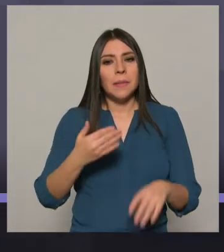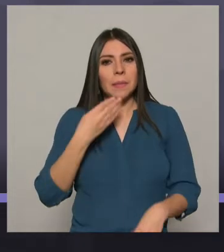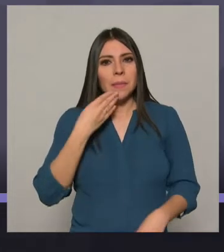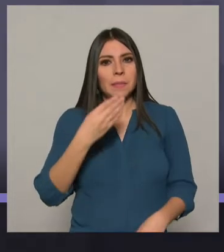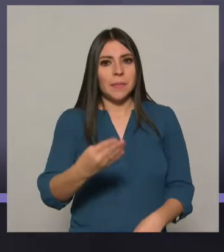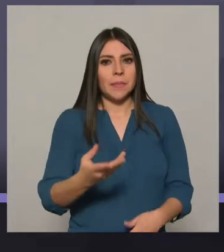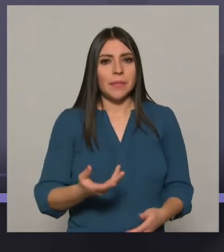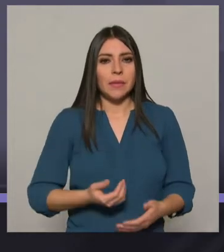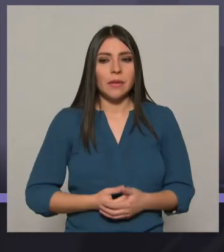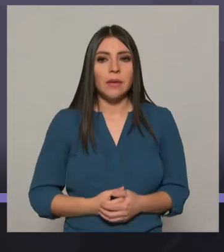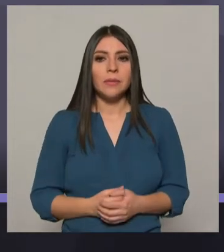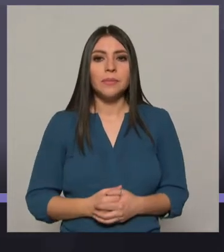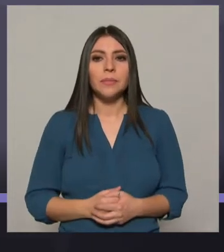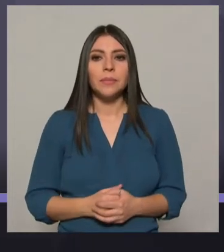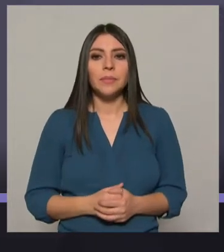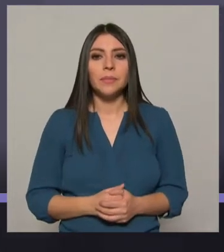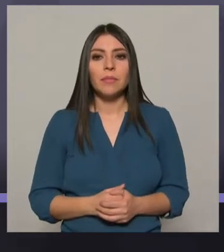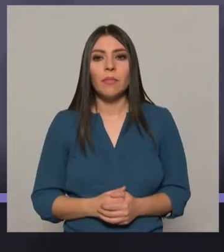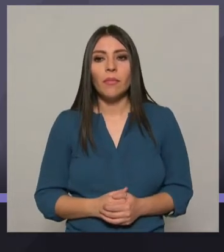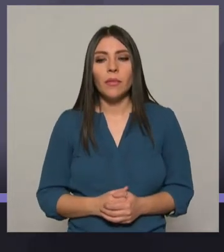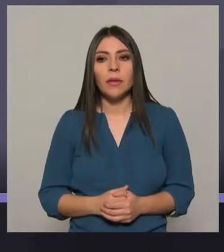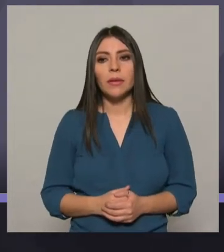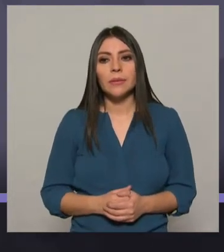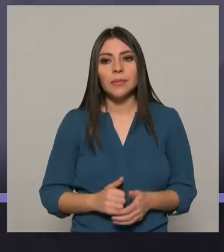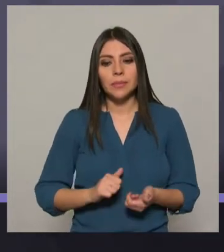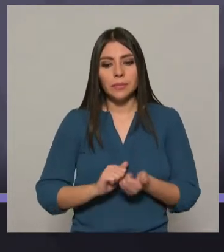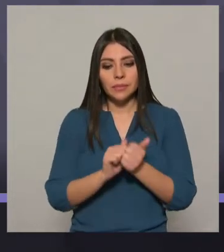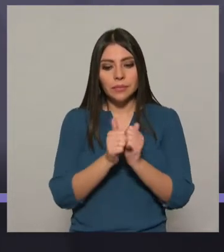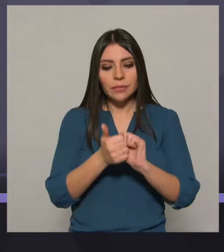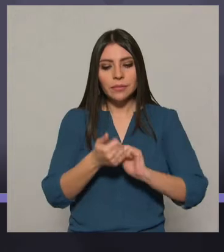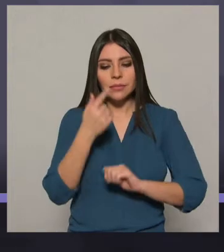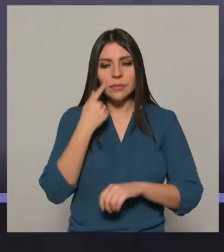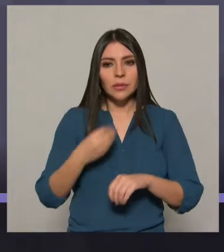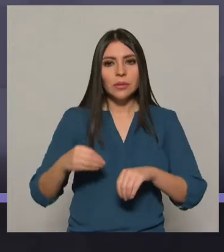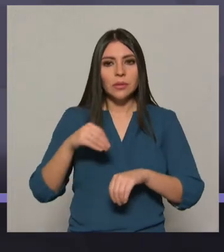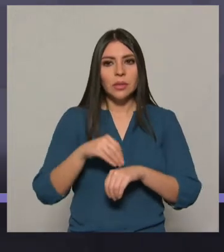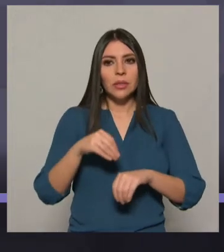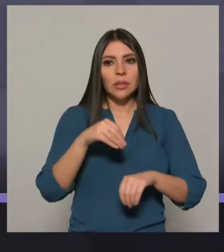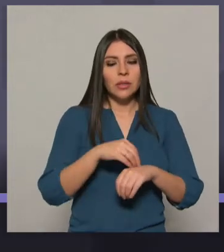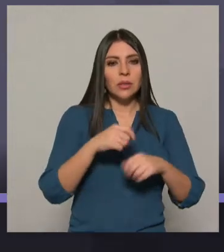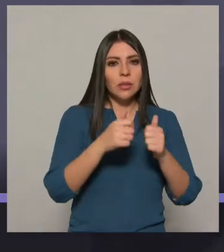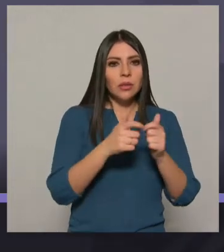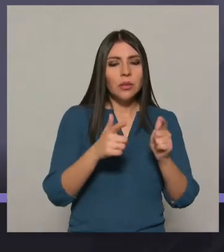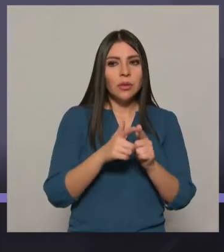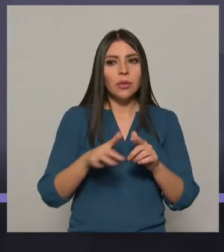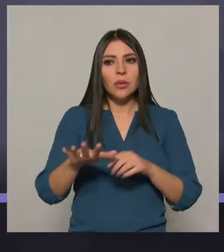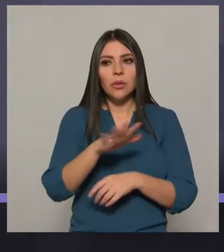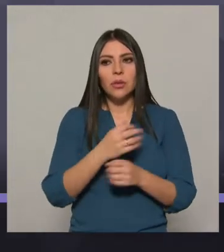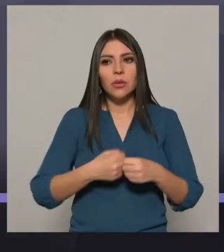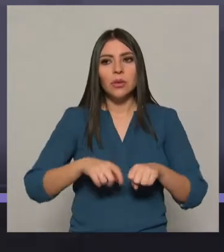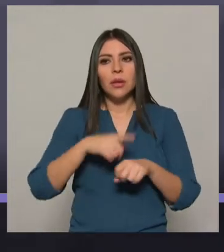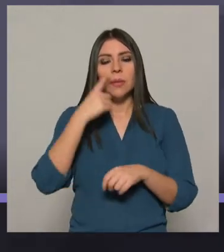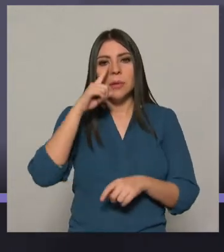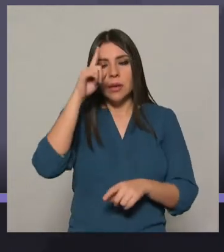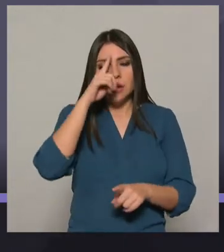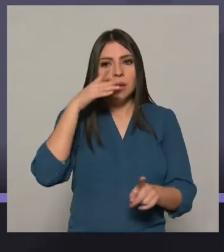Generar una política de incorporar a los sectores sociales en la orientación de este presupuesto, que no sea nada más un